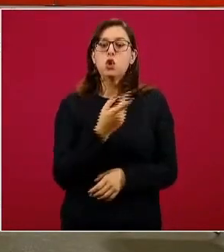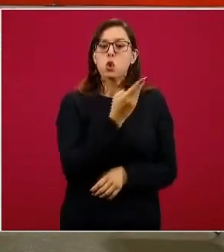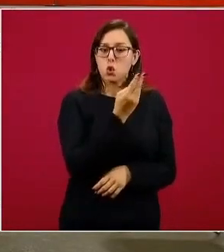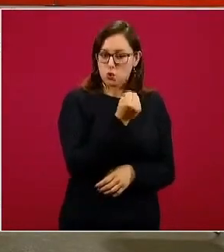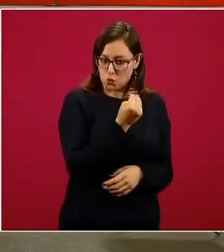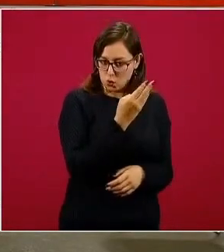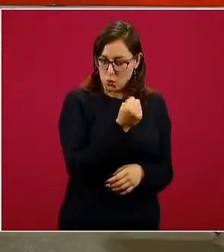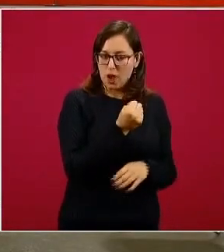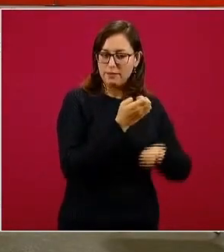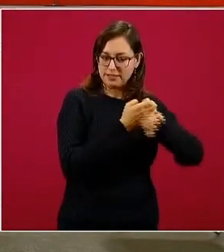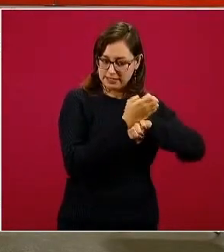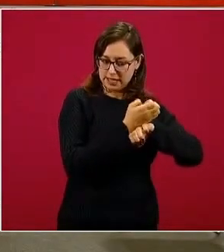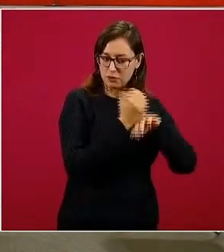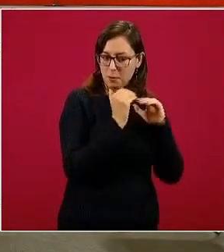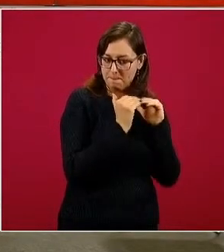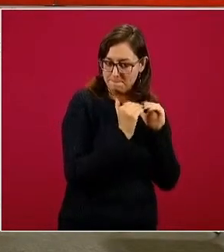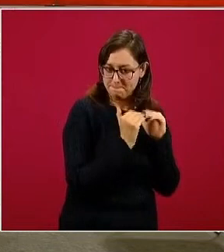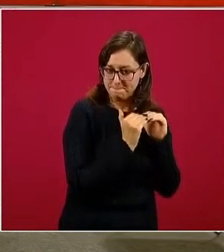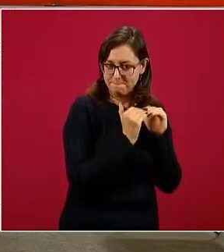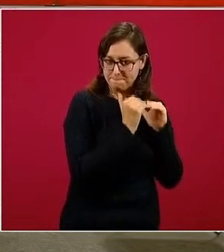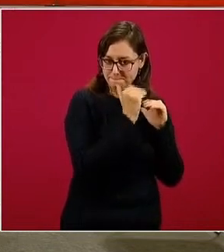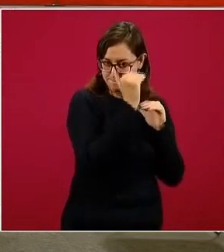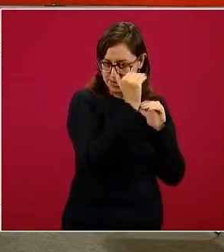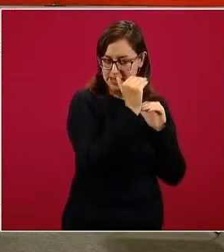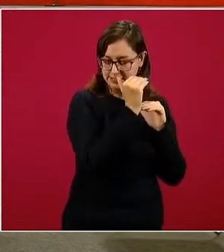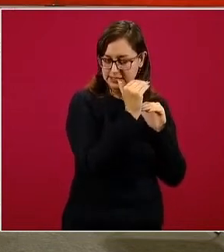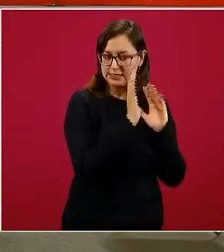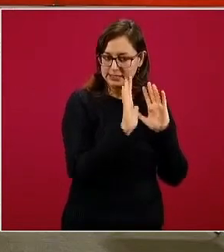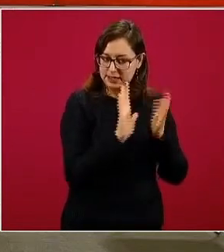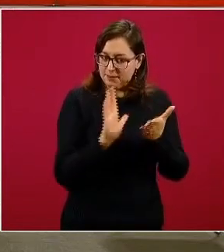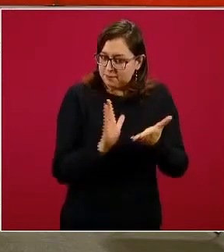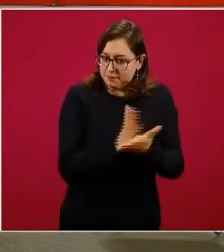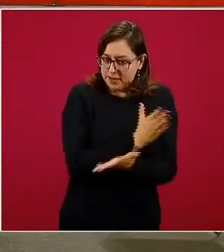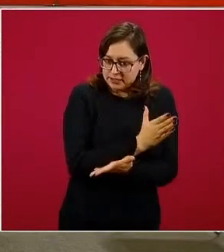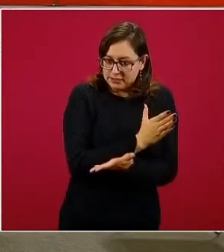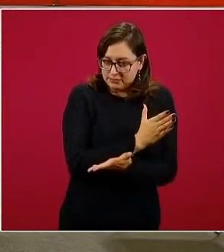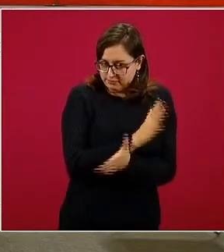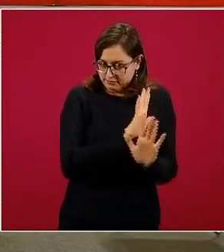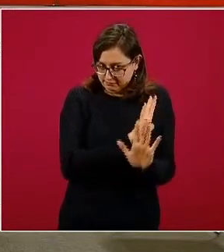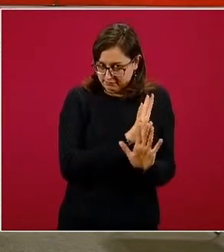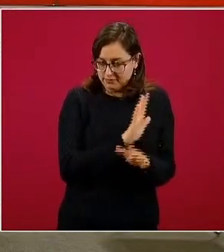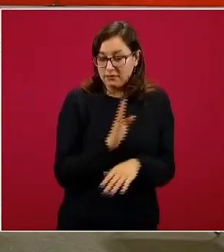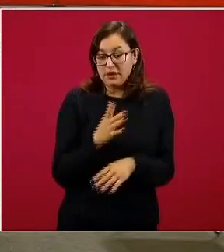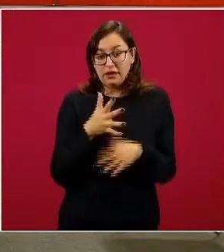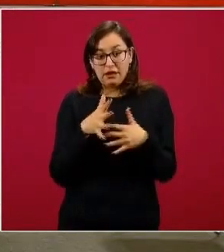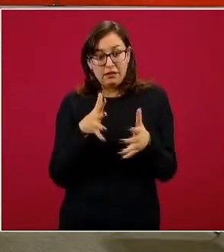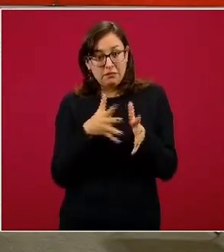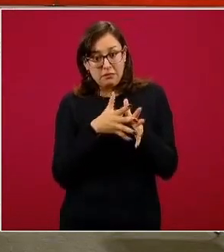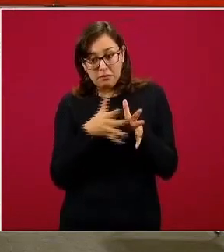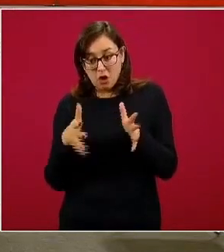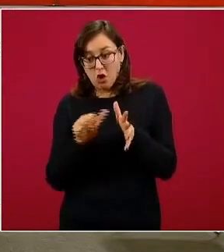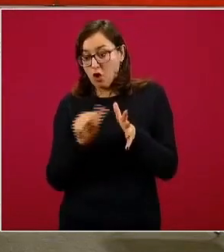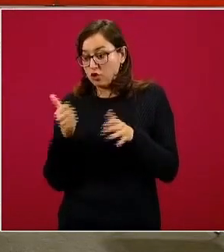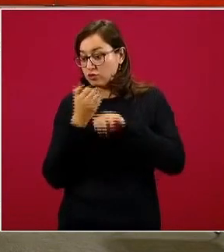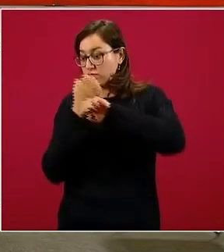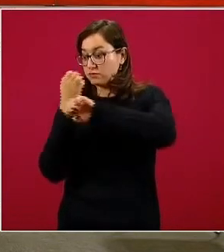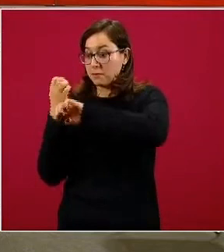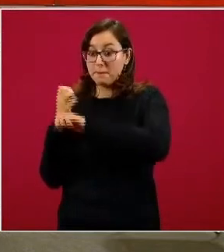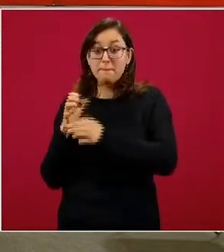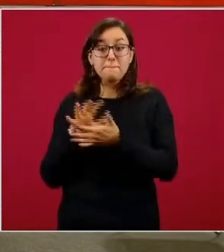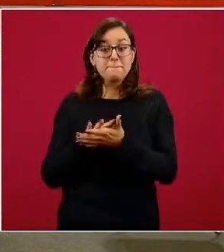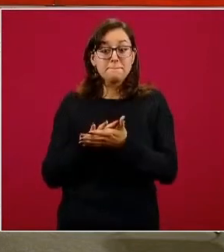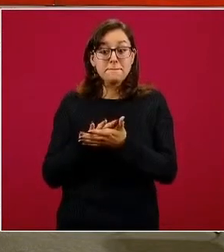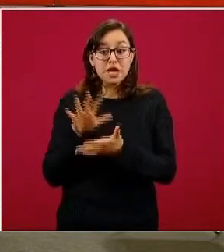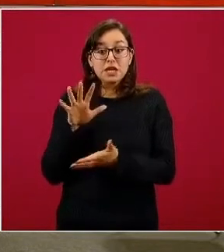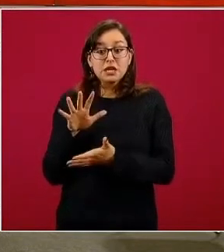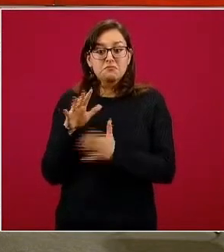tienen una tendencia ascendente marcada al inicio de esta semana, todas las demás se encuentran, muchas de ellas, en